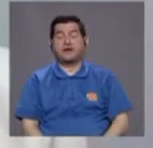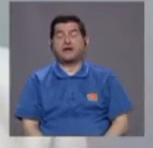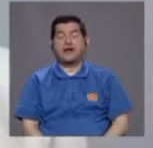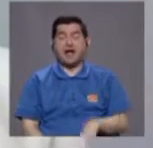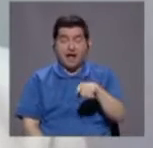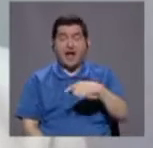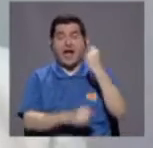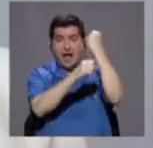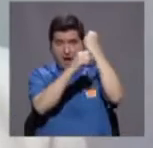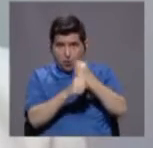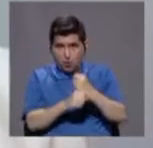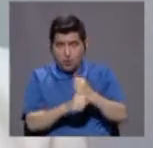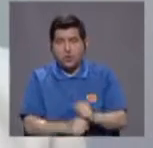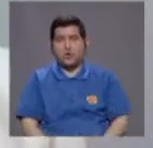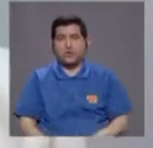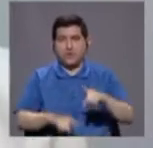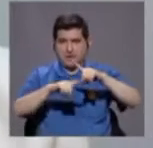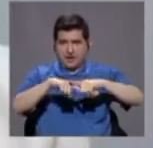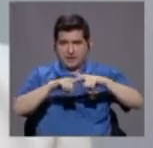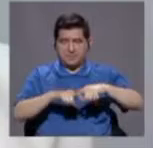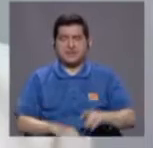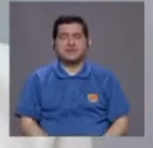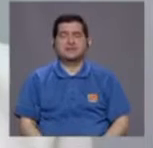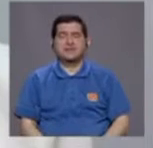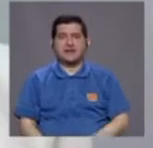Imperio Español hasta 1821,